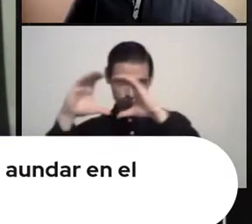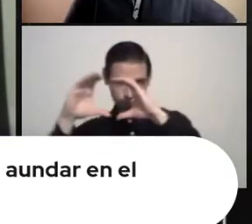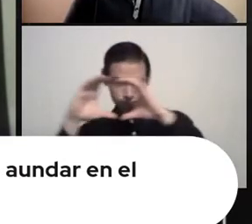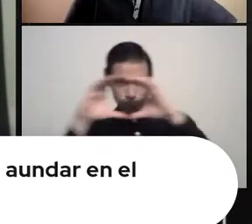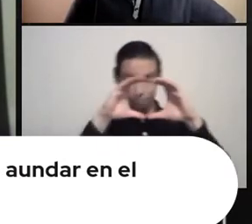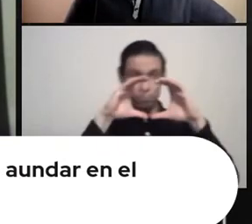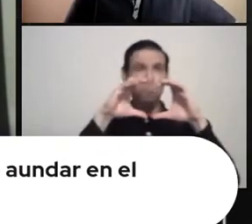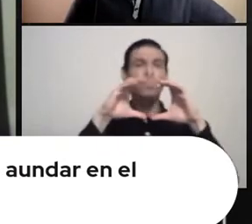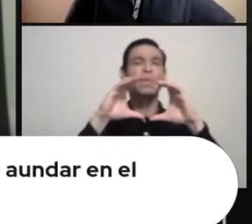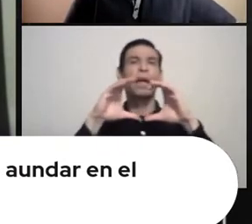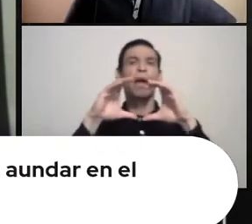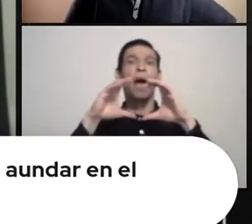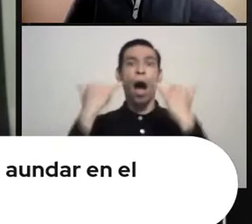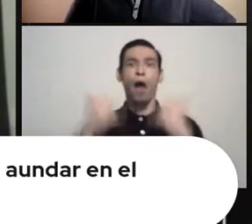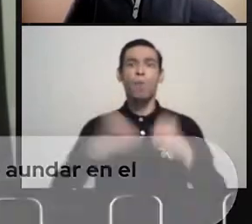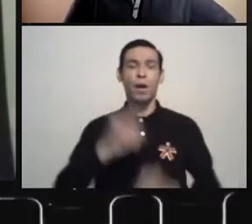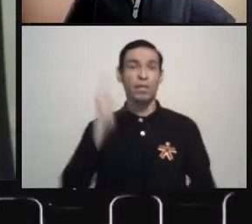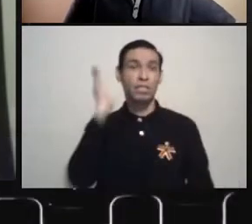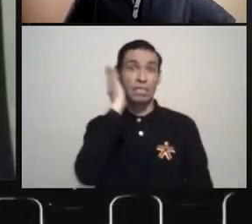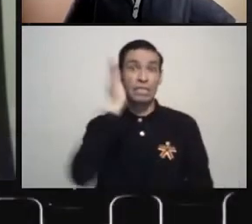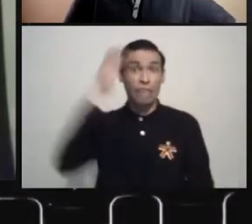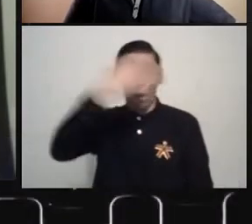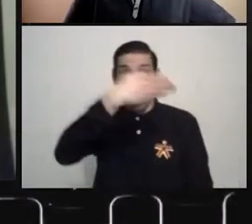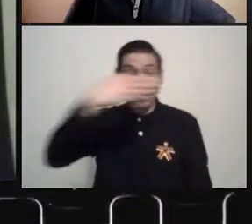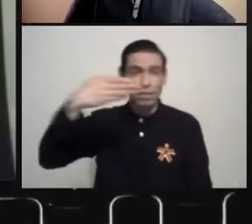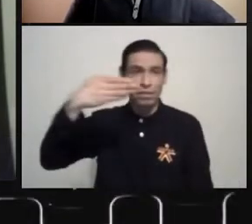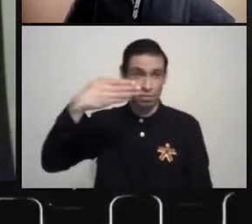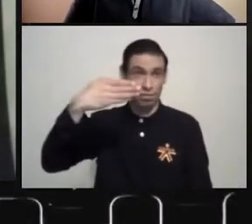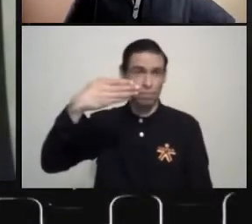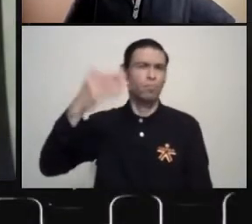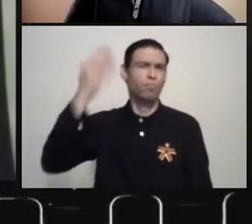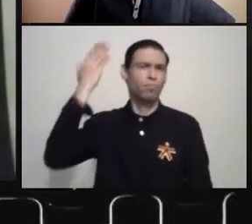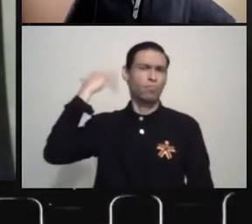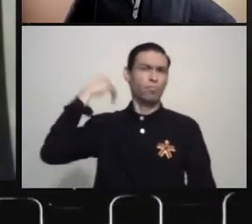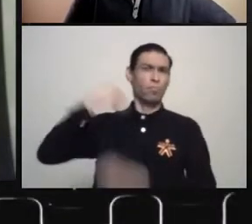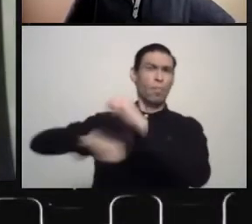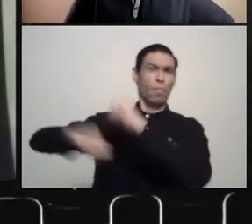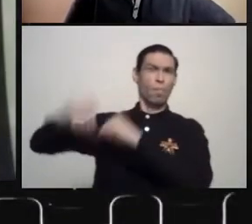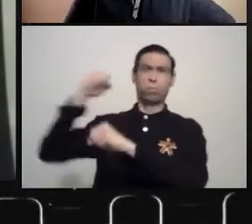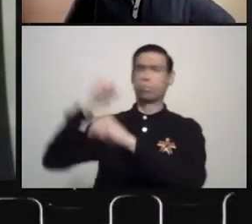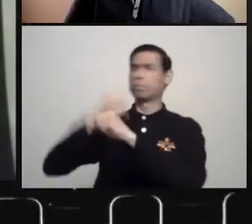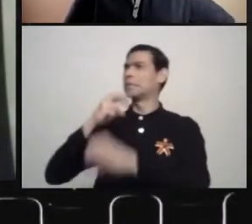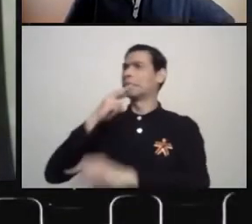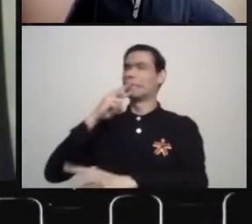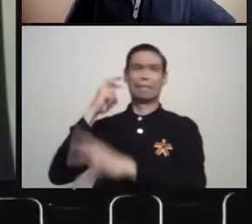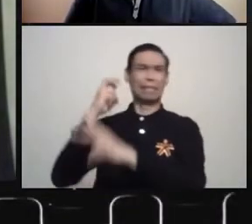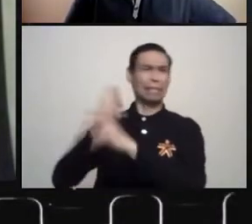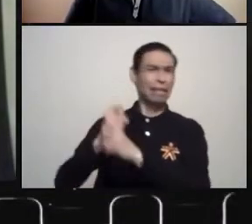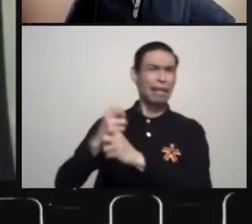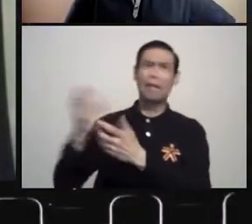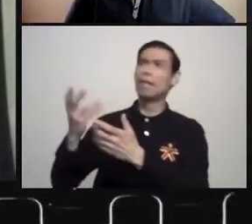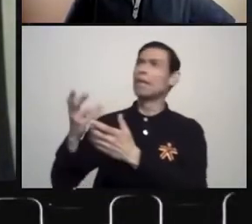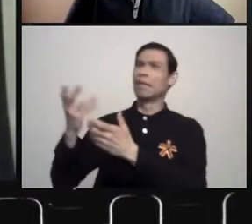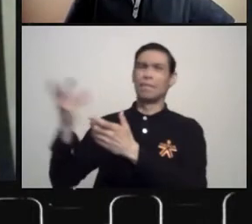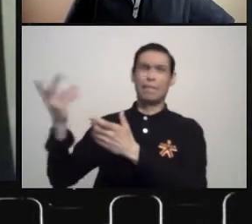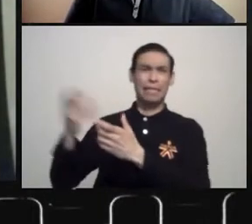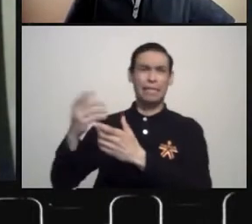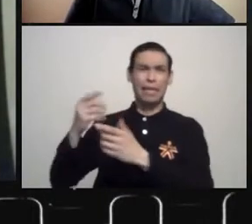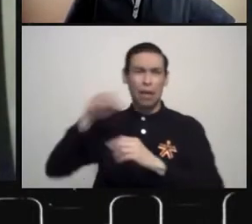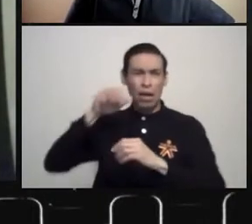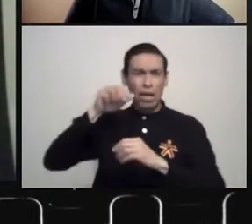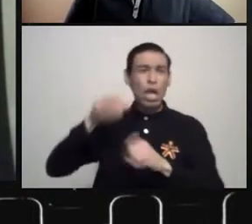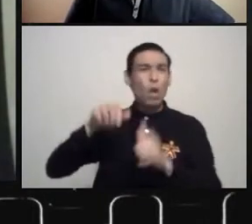esto hace 20, 30 años era imposible. O sea, el celuloide era carísimo, había que traerlo desde afuera, revelarlo afuera. Entonces creo